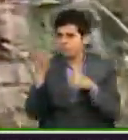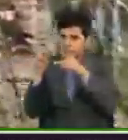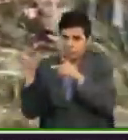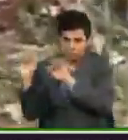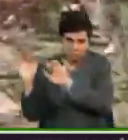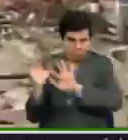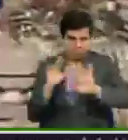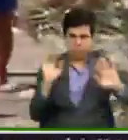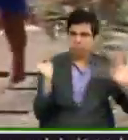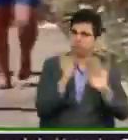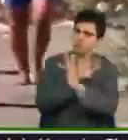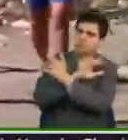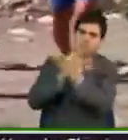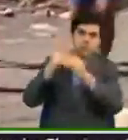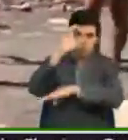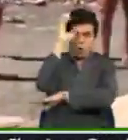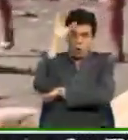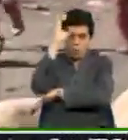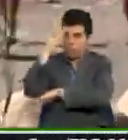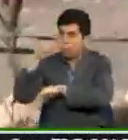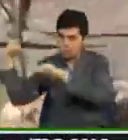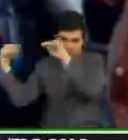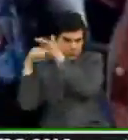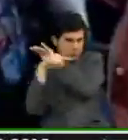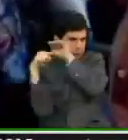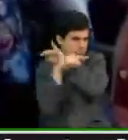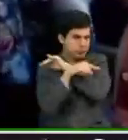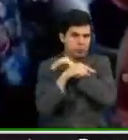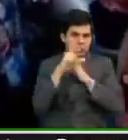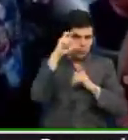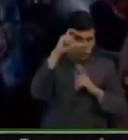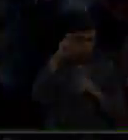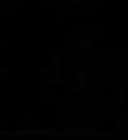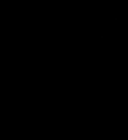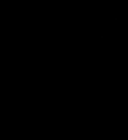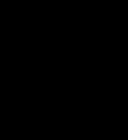colombianos para salir de Venezuela y en Cúcuta y Villa El Rosario cada vez se abren más albergues.